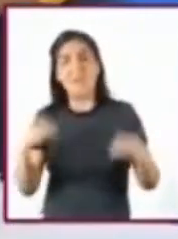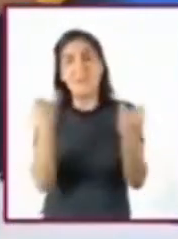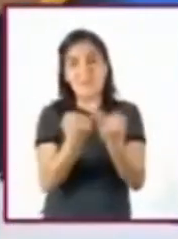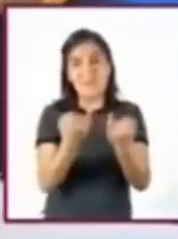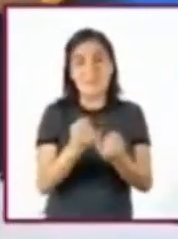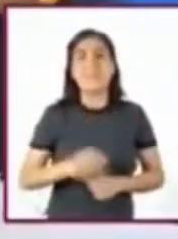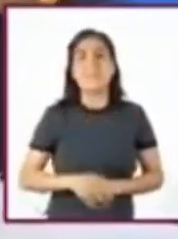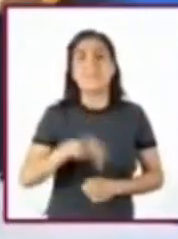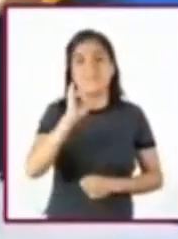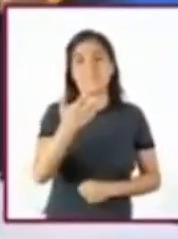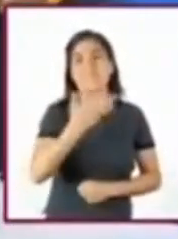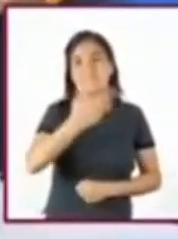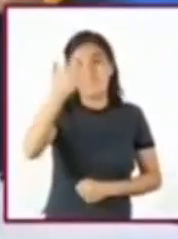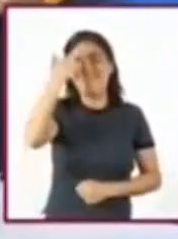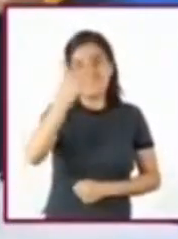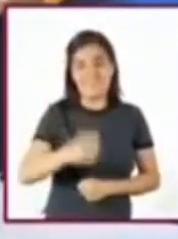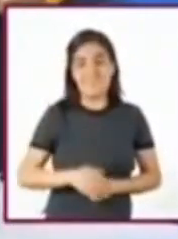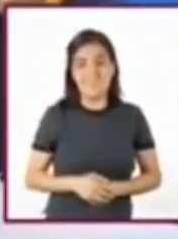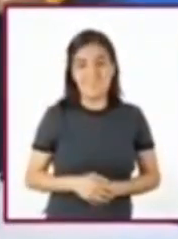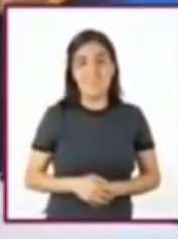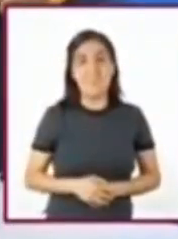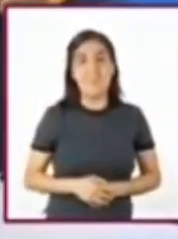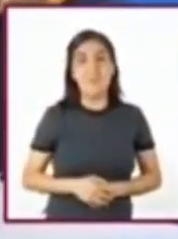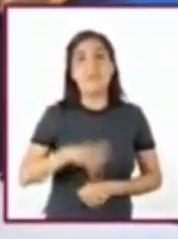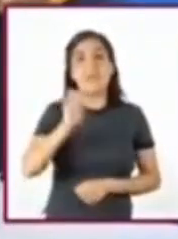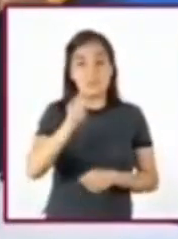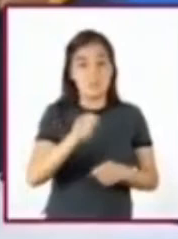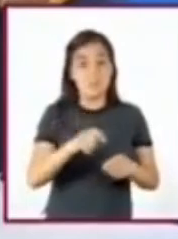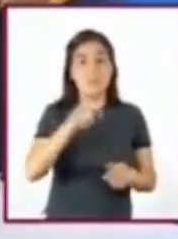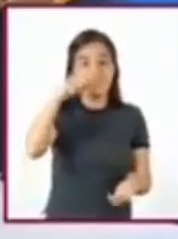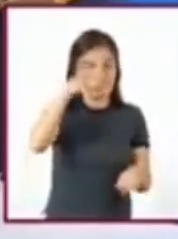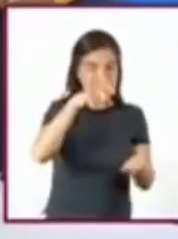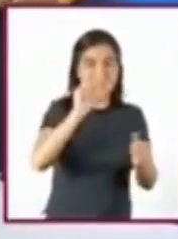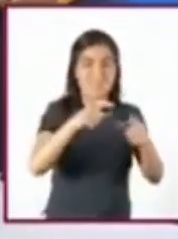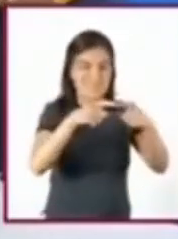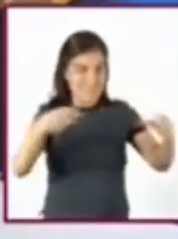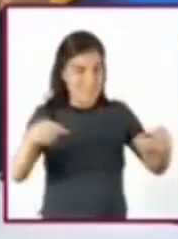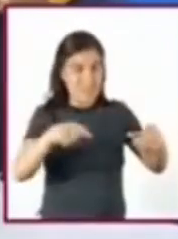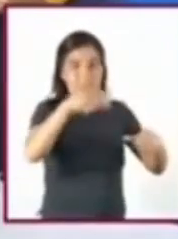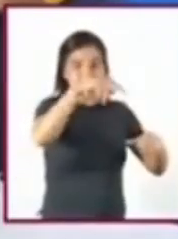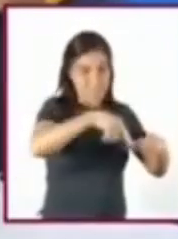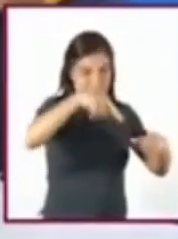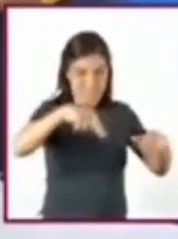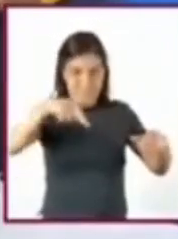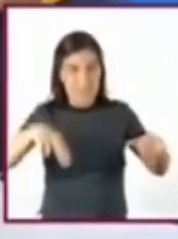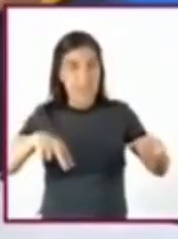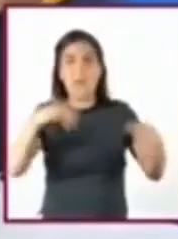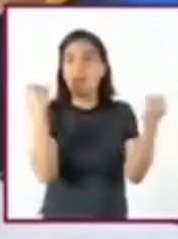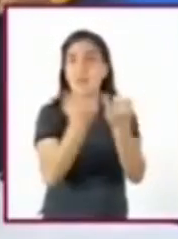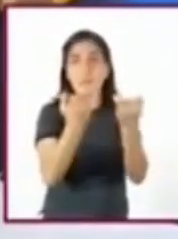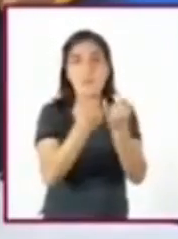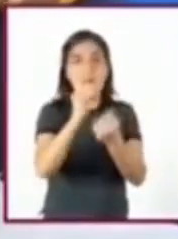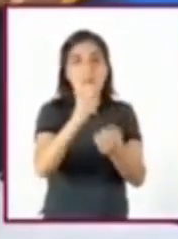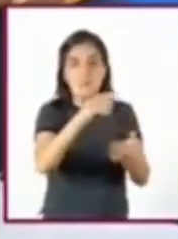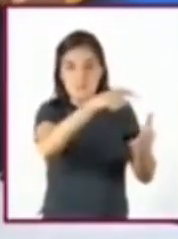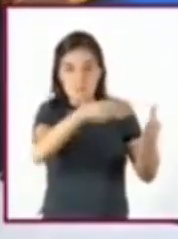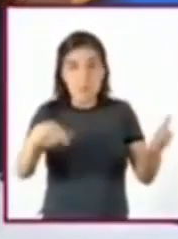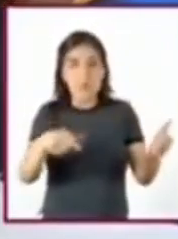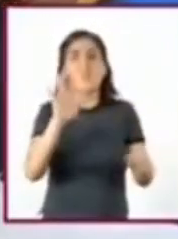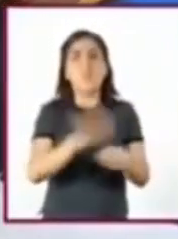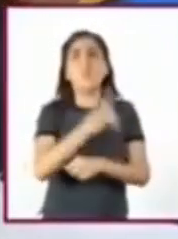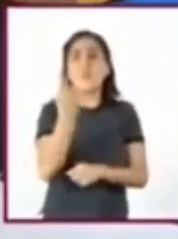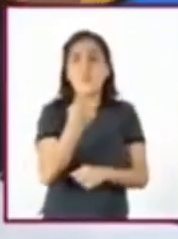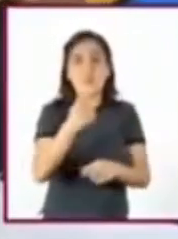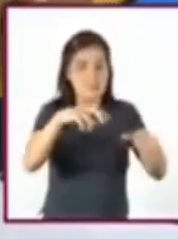Sí tienes razón. Por otro lado, en un multicontacto, todos los contactos están conectados en paralelo. Es por eso que